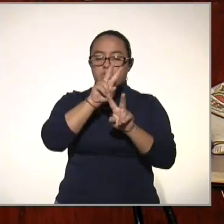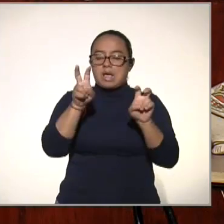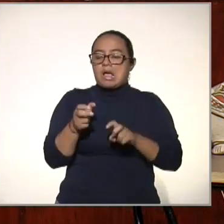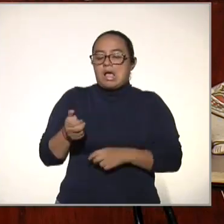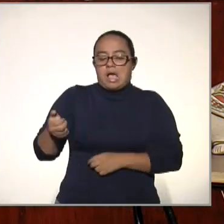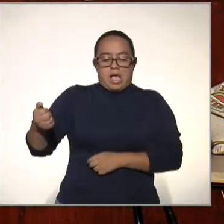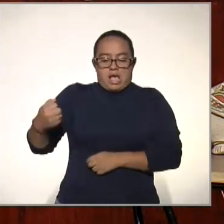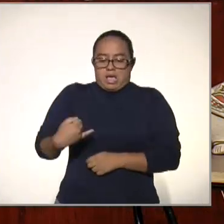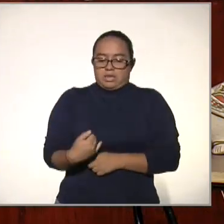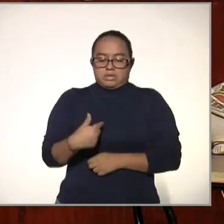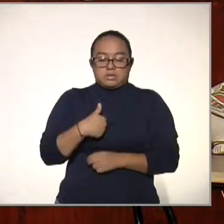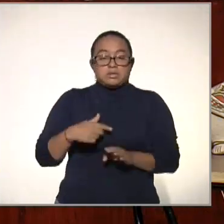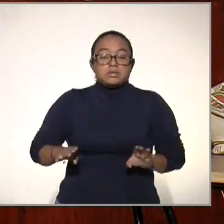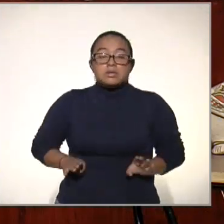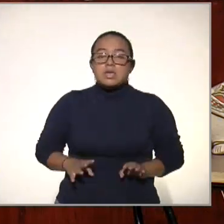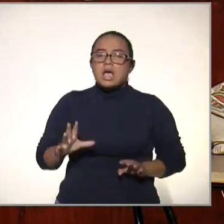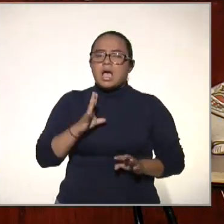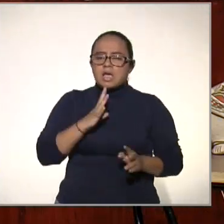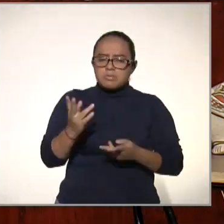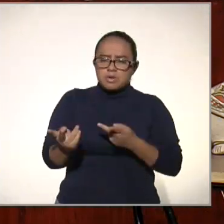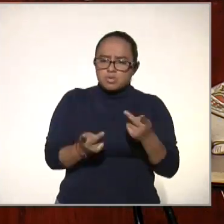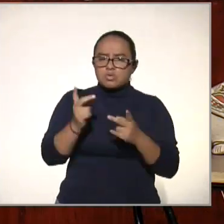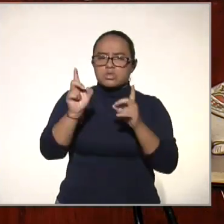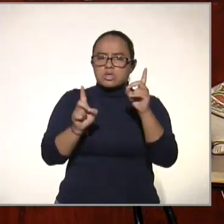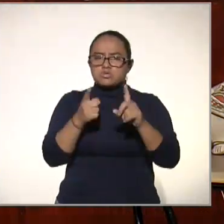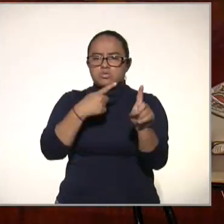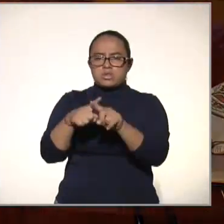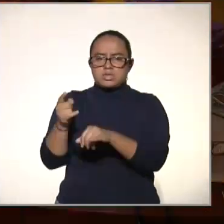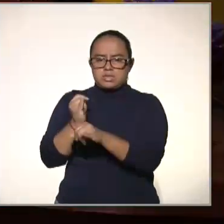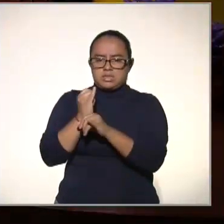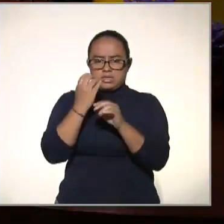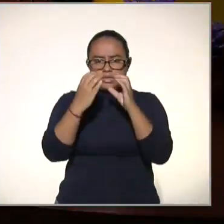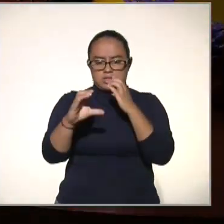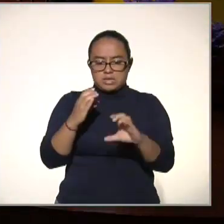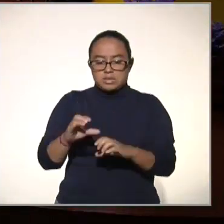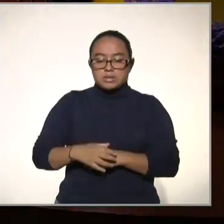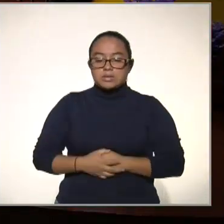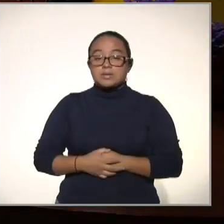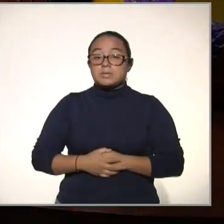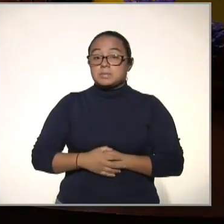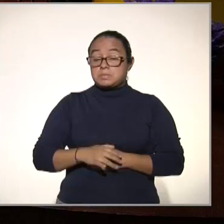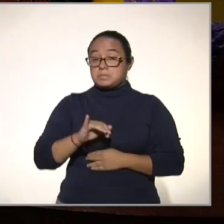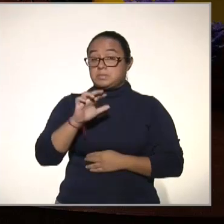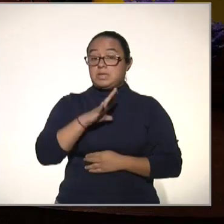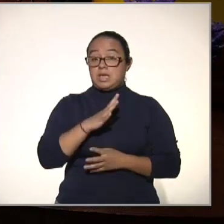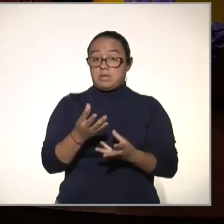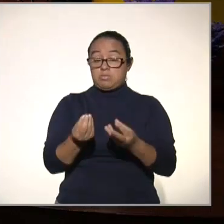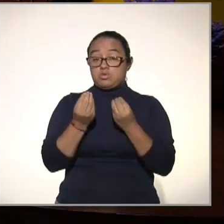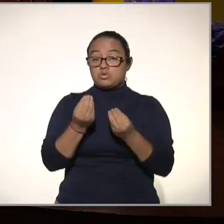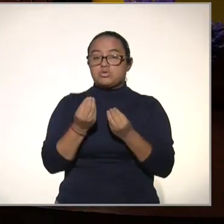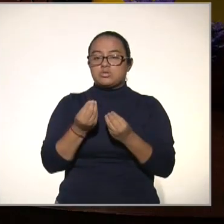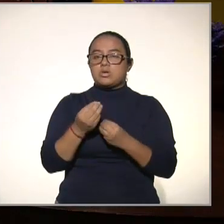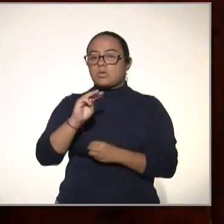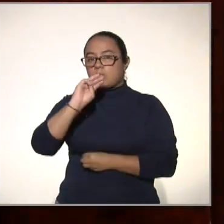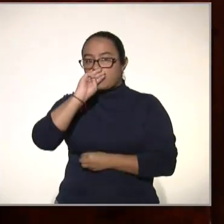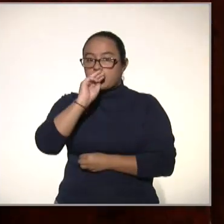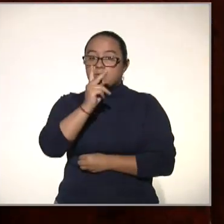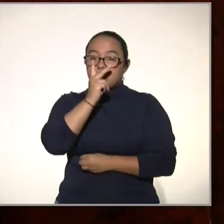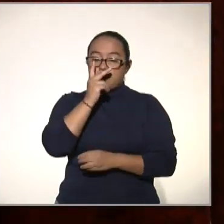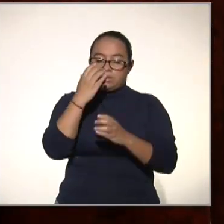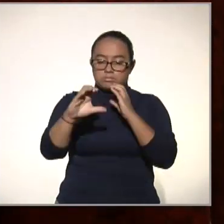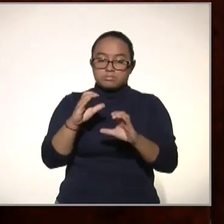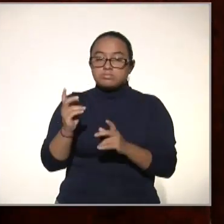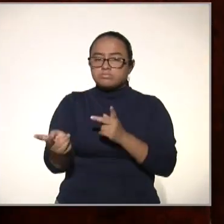yo, vamos a ver todas las dudas, las preguntas que nos están llegando en las redes sociales, Rose. Y son muchos. Hay varios mamás y papás que